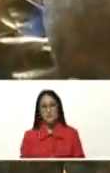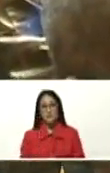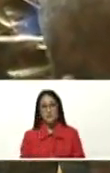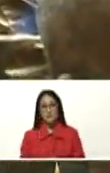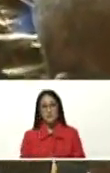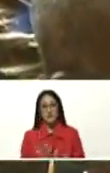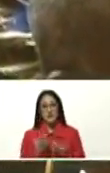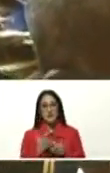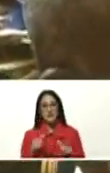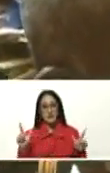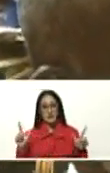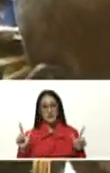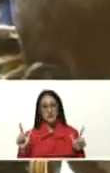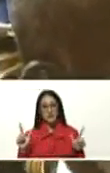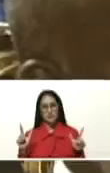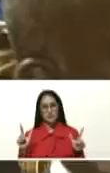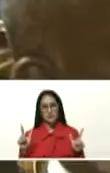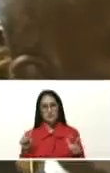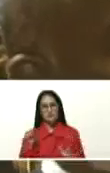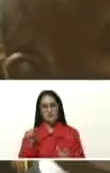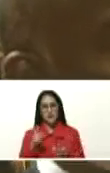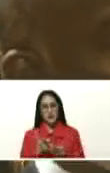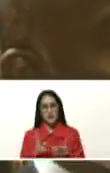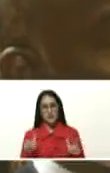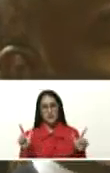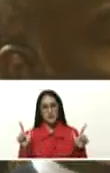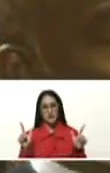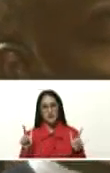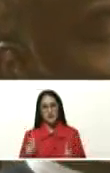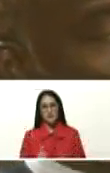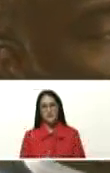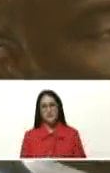de la liberación, de la libertad.